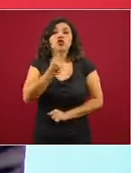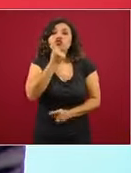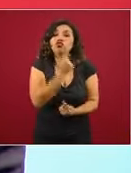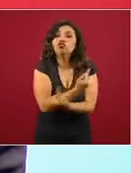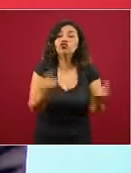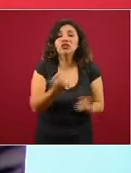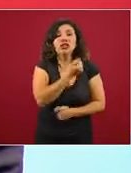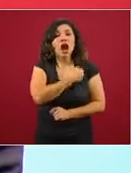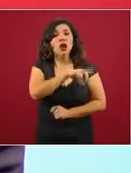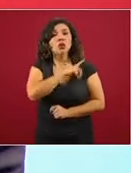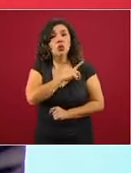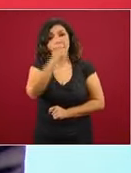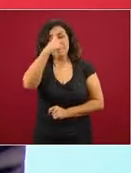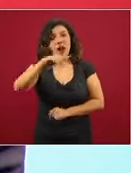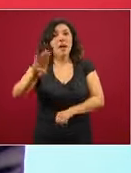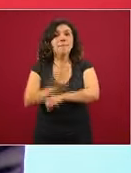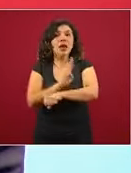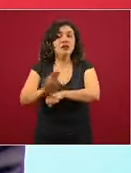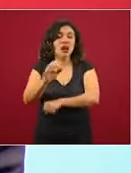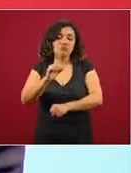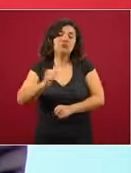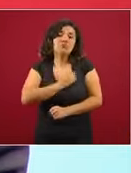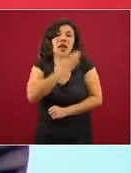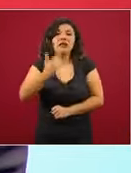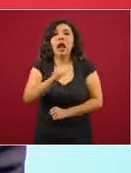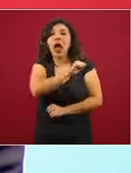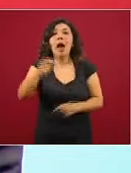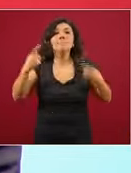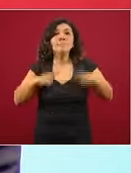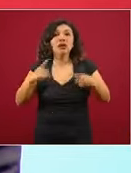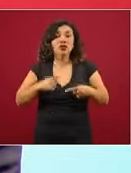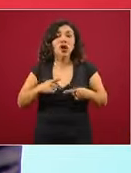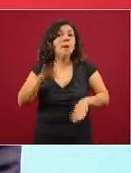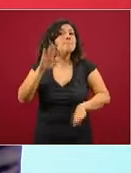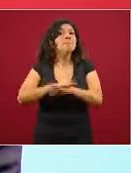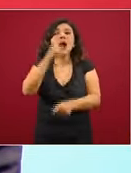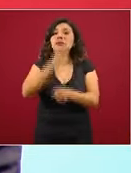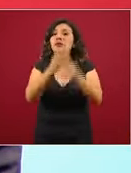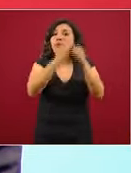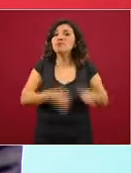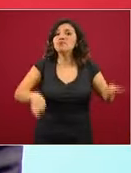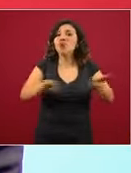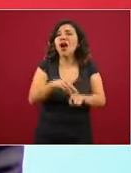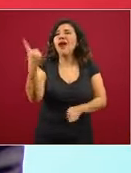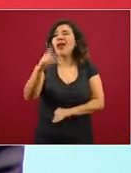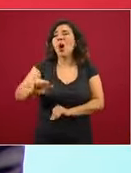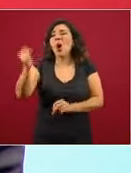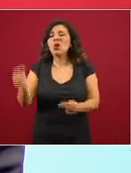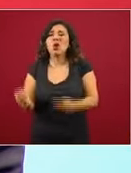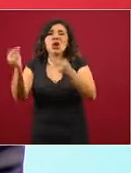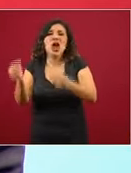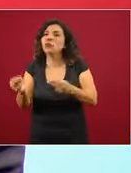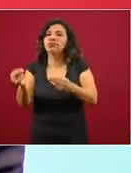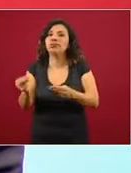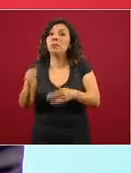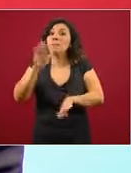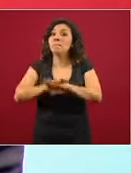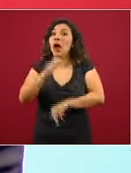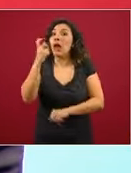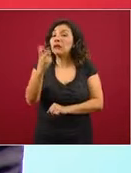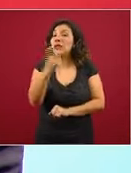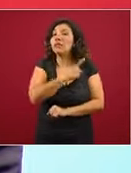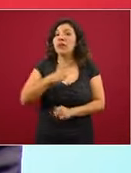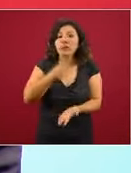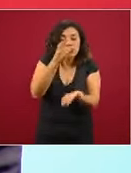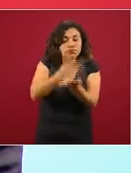salud pública, del bienestar de las personas, sobre cualquier otro interés. Creo que es fácil llegar a la identificación